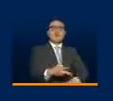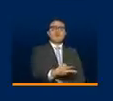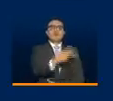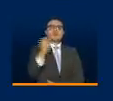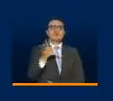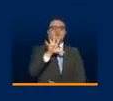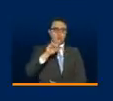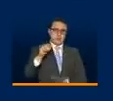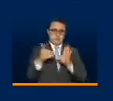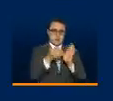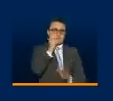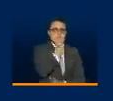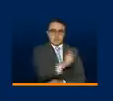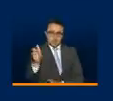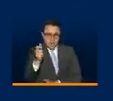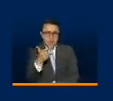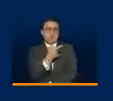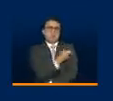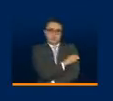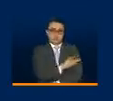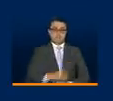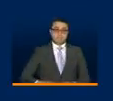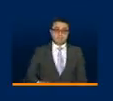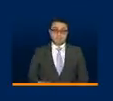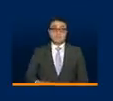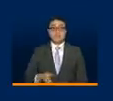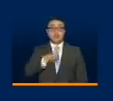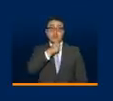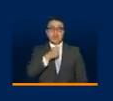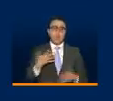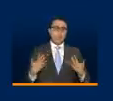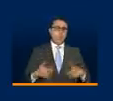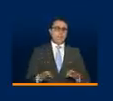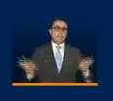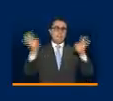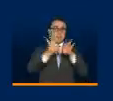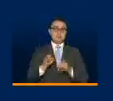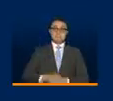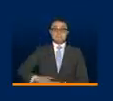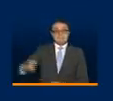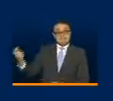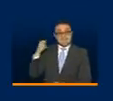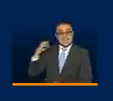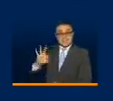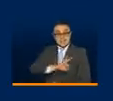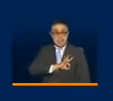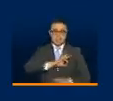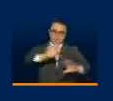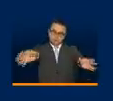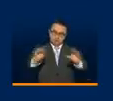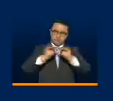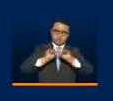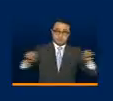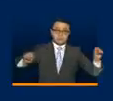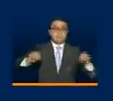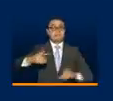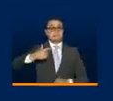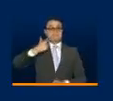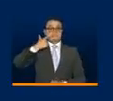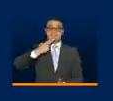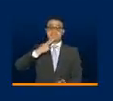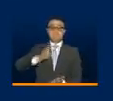1.250.000 colombianos. De manera que estos son noticias importantes, pero este sábado también le anunciamos al país que recibimos